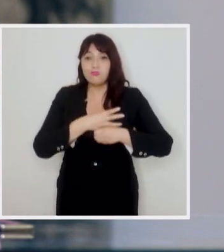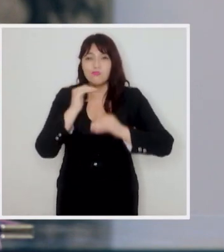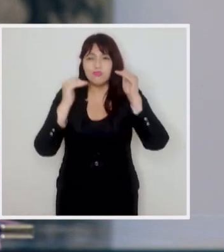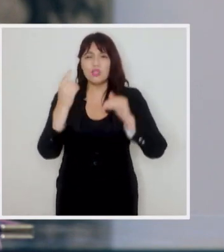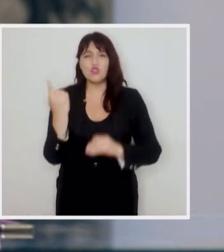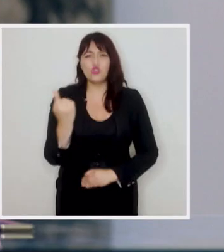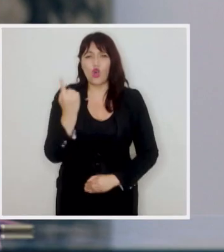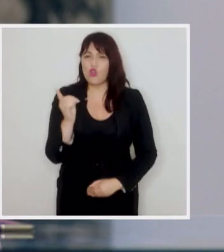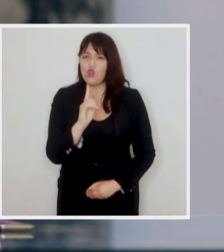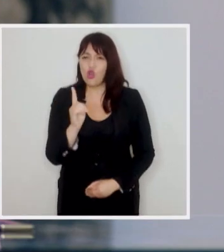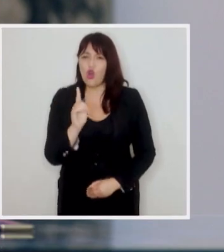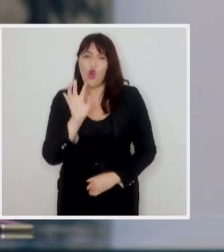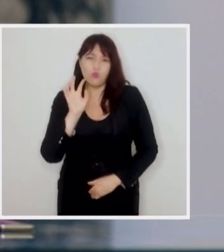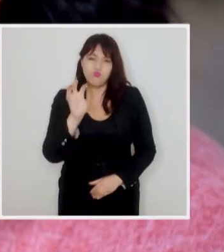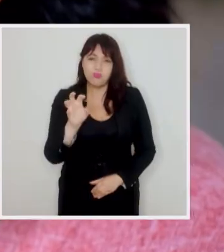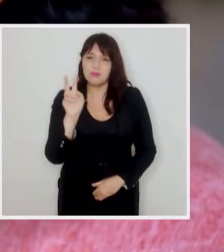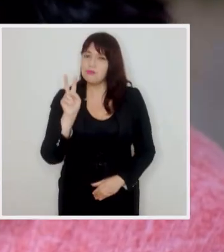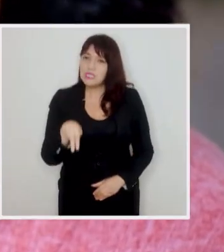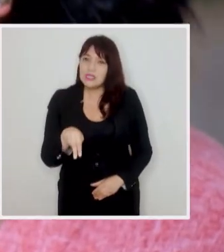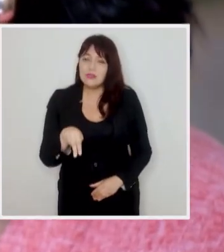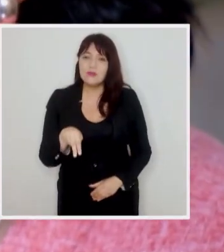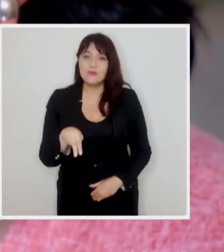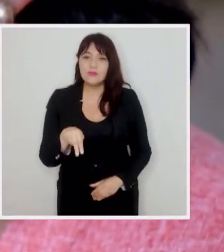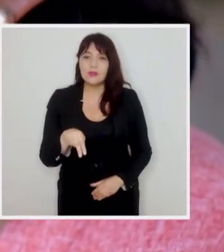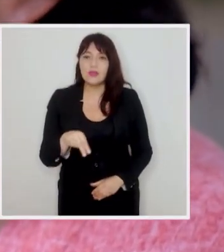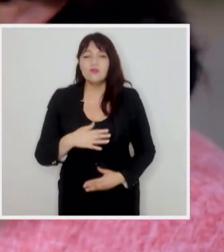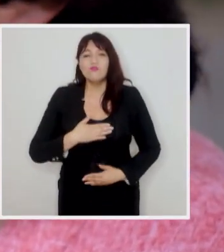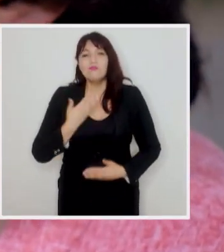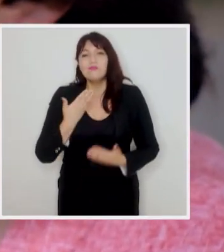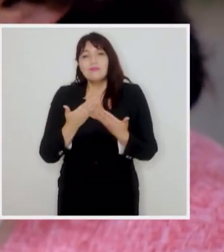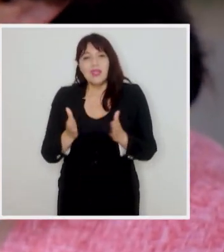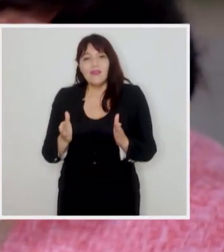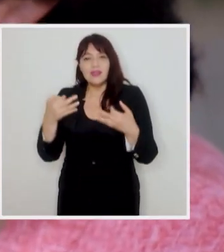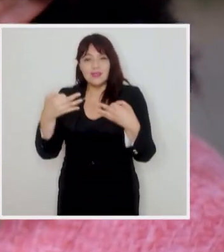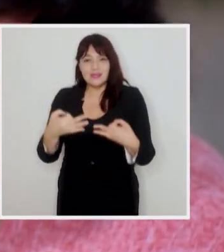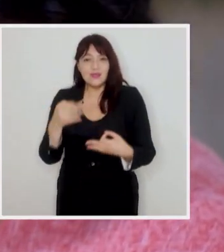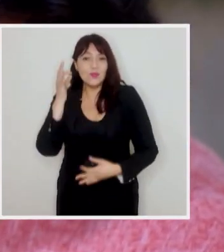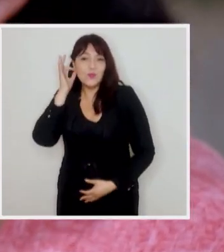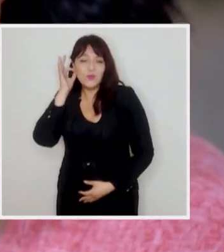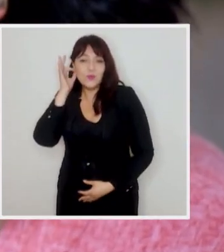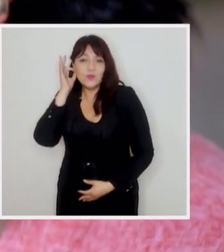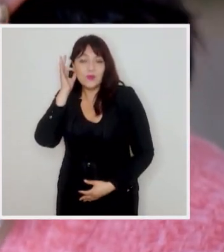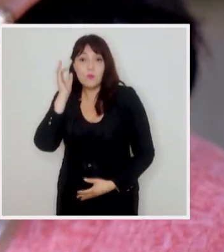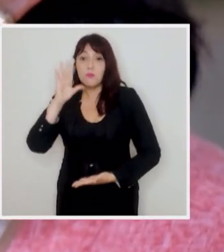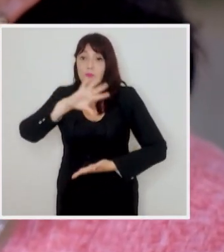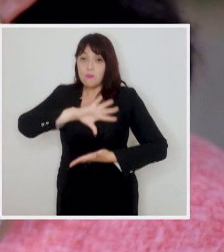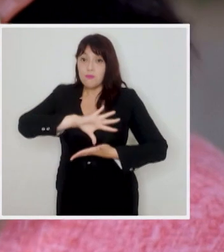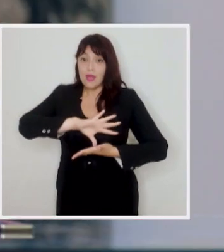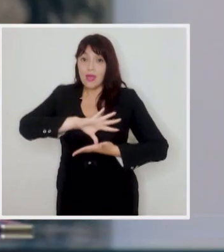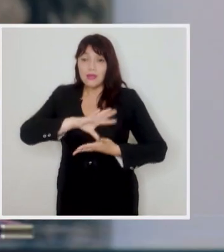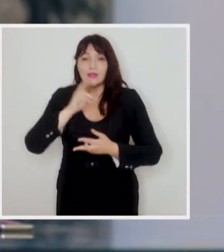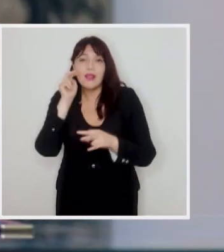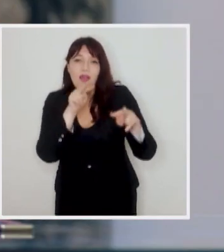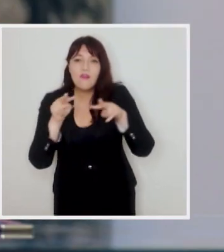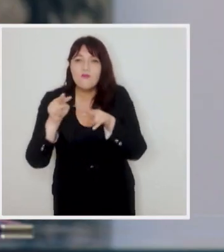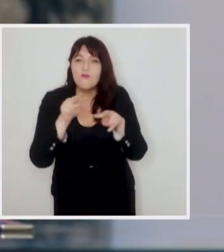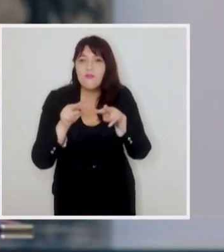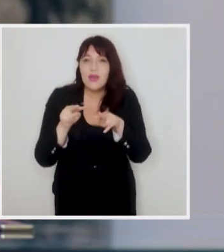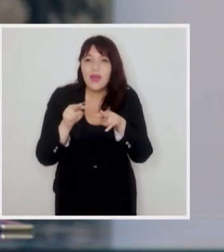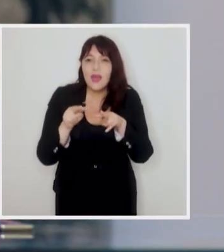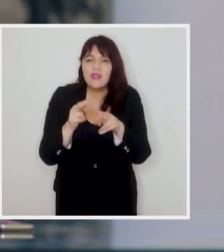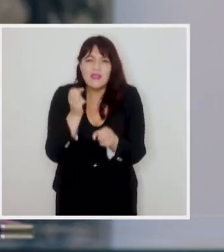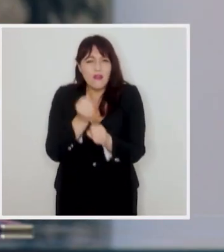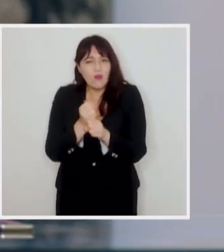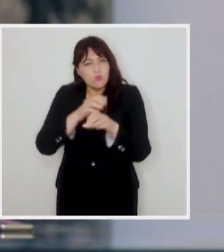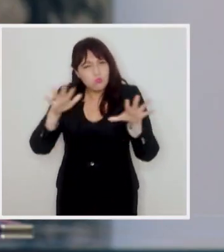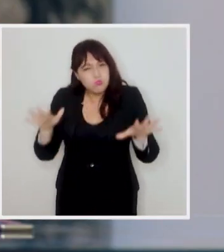sus personas mayores solos. Un país sin odio, en el que podamos sentirnos libres y seguras. Un país donde se